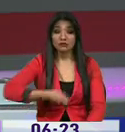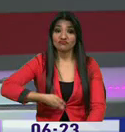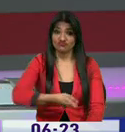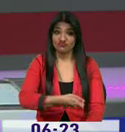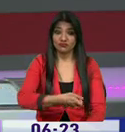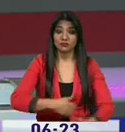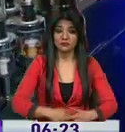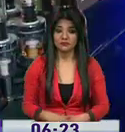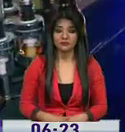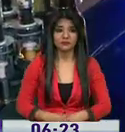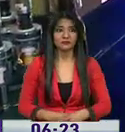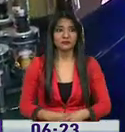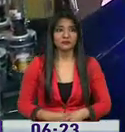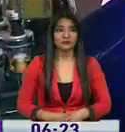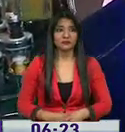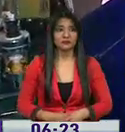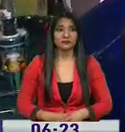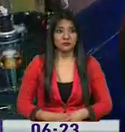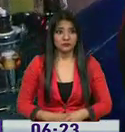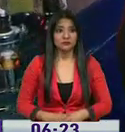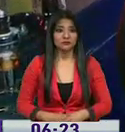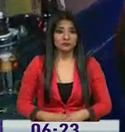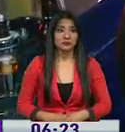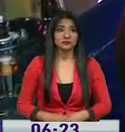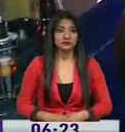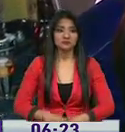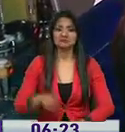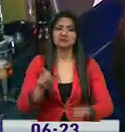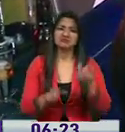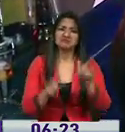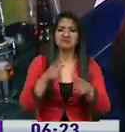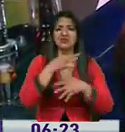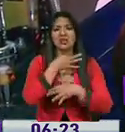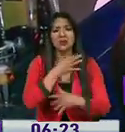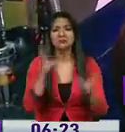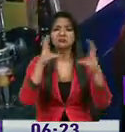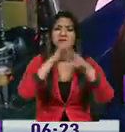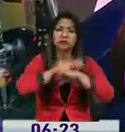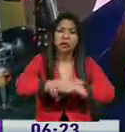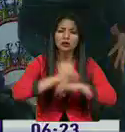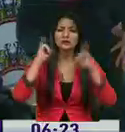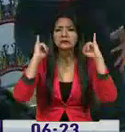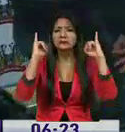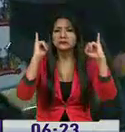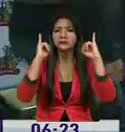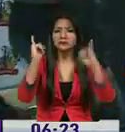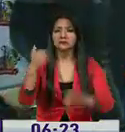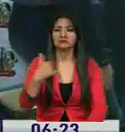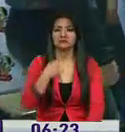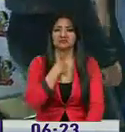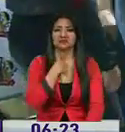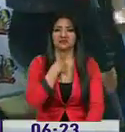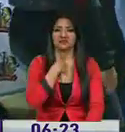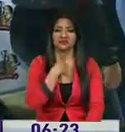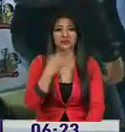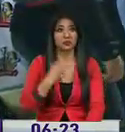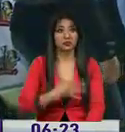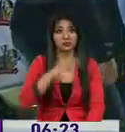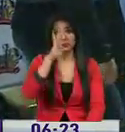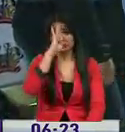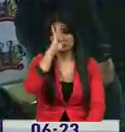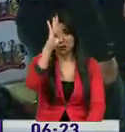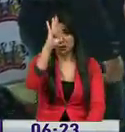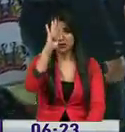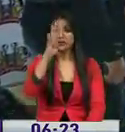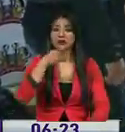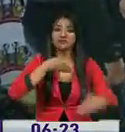Veamos. A los amantes de la vida nocturna se les acabó la fiesta cuando diferentes entidades realizaron un